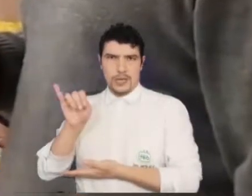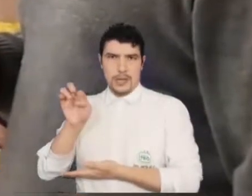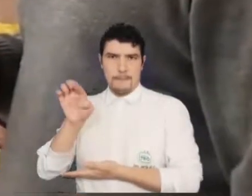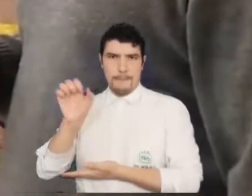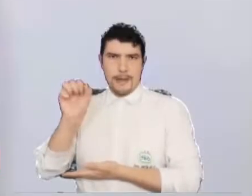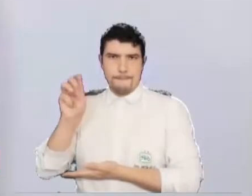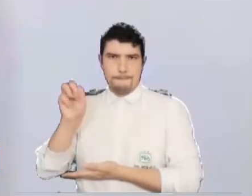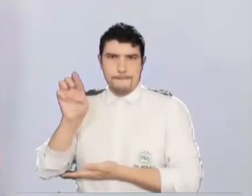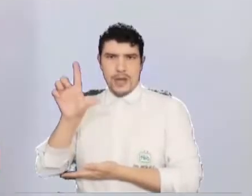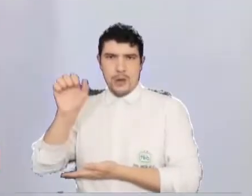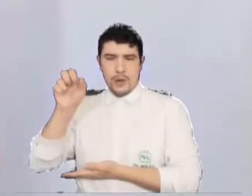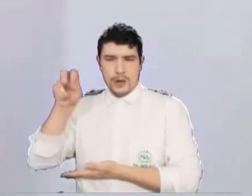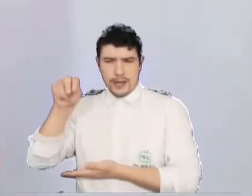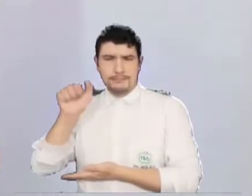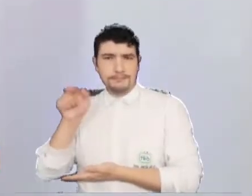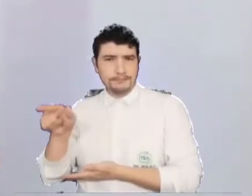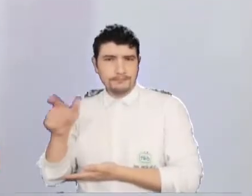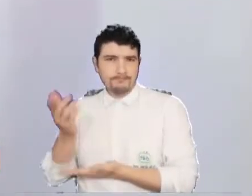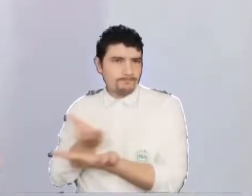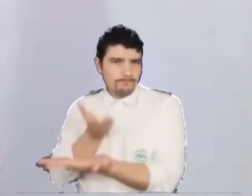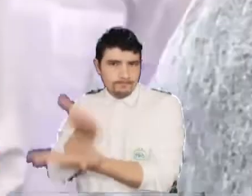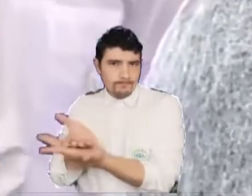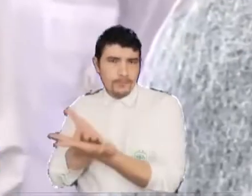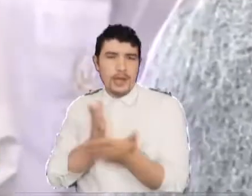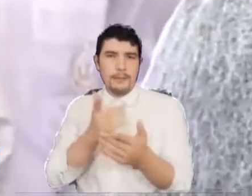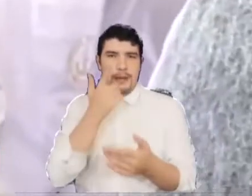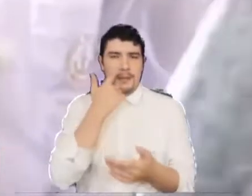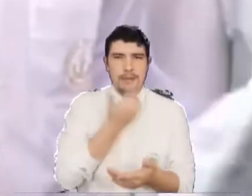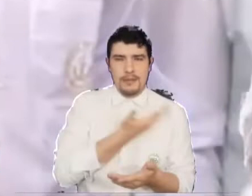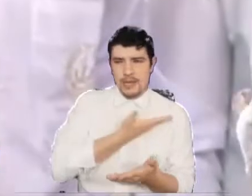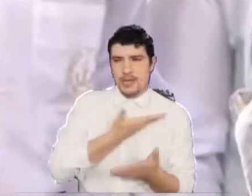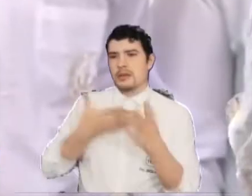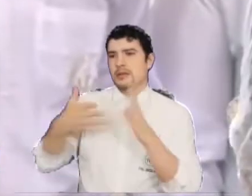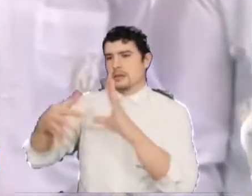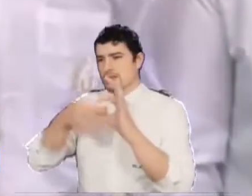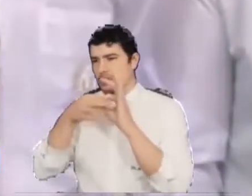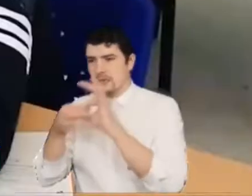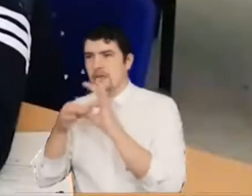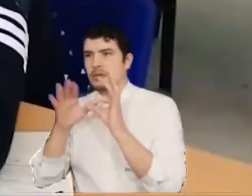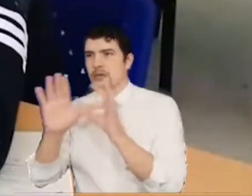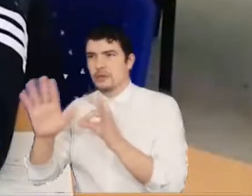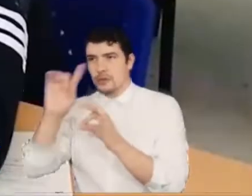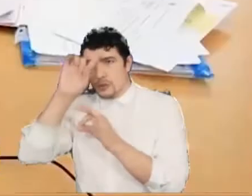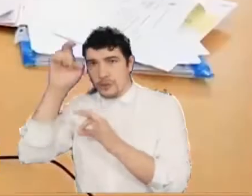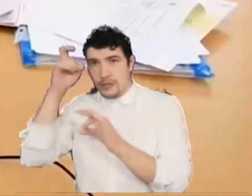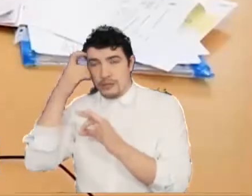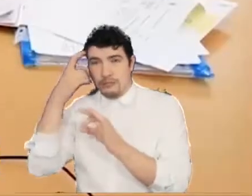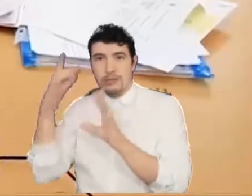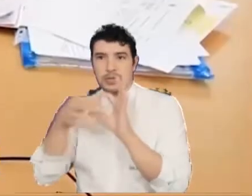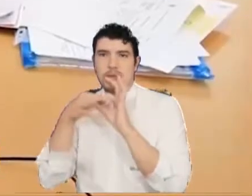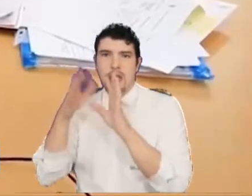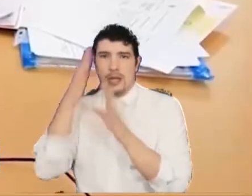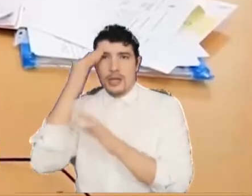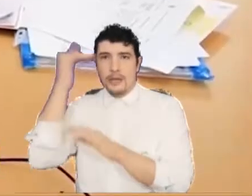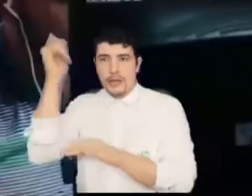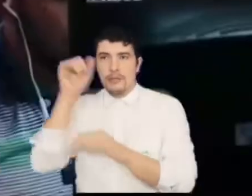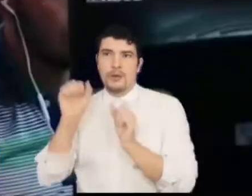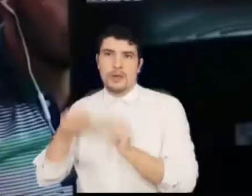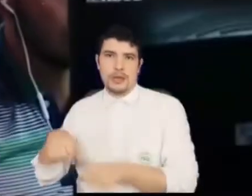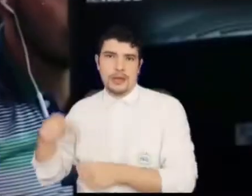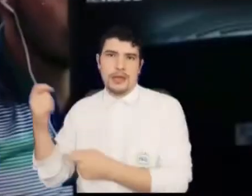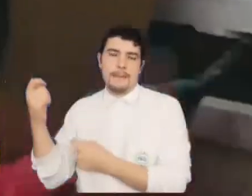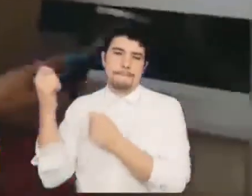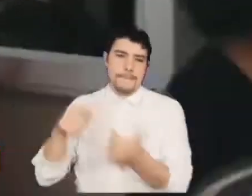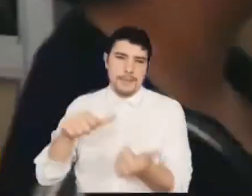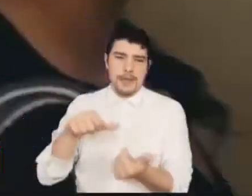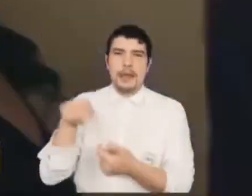local trabajen en conjunto con la academia para financiar por lo menos el 50% de las matrículas de los alumnos que pertenecen a los estratos más bajos y